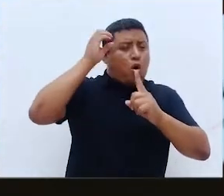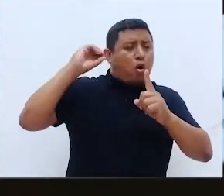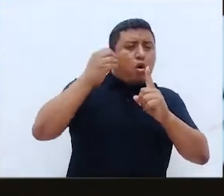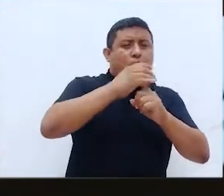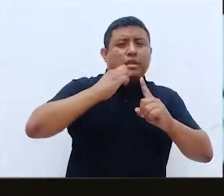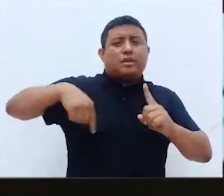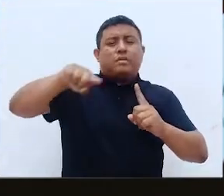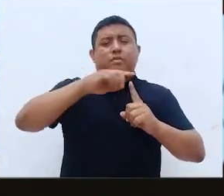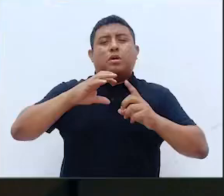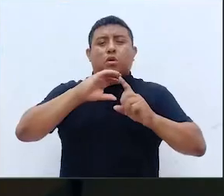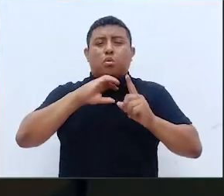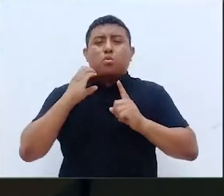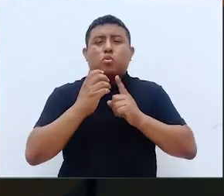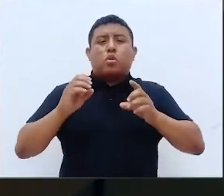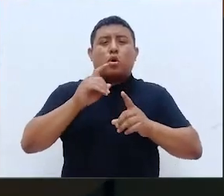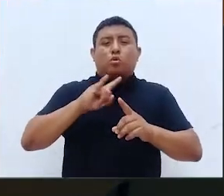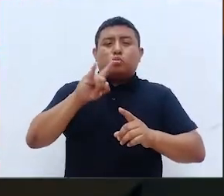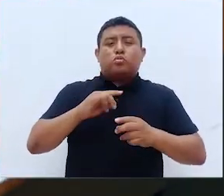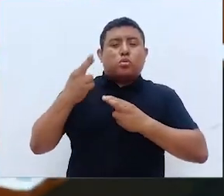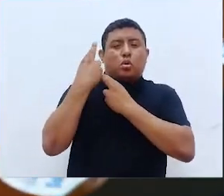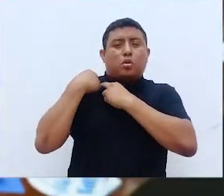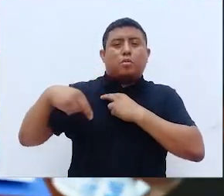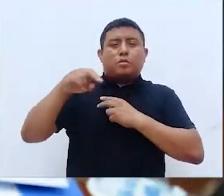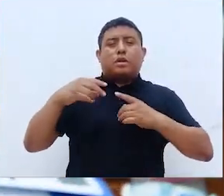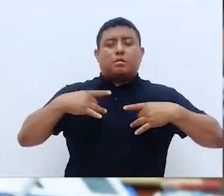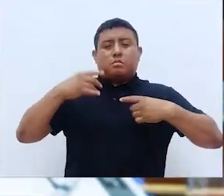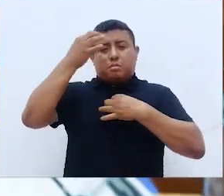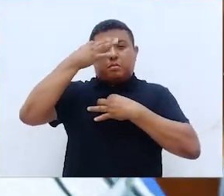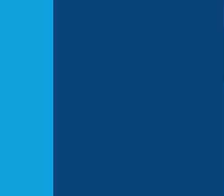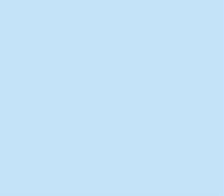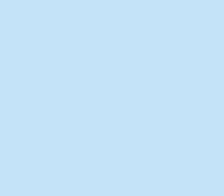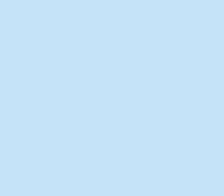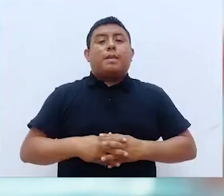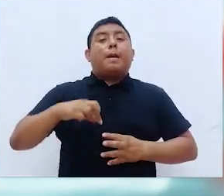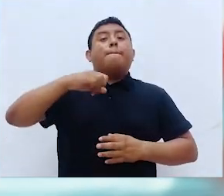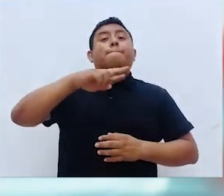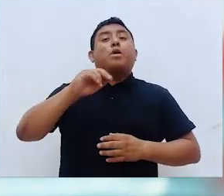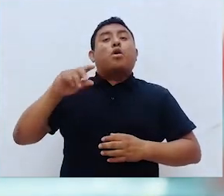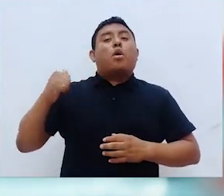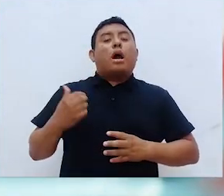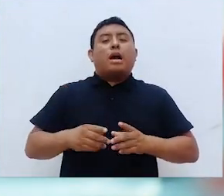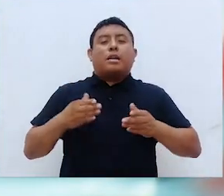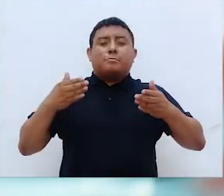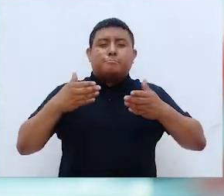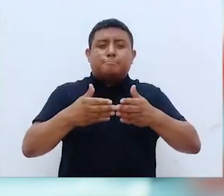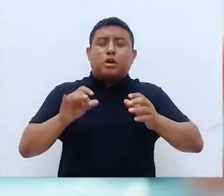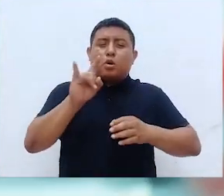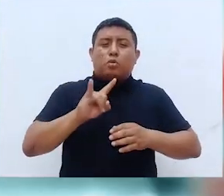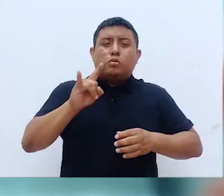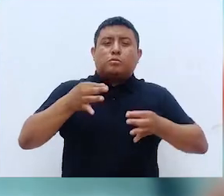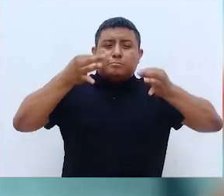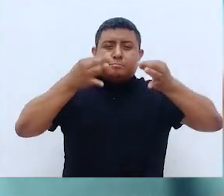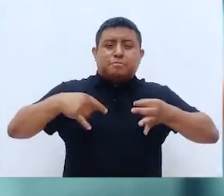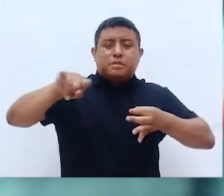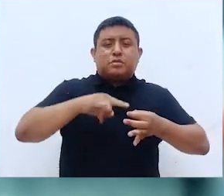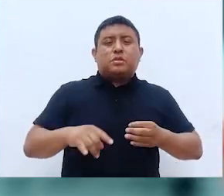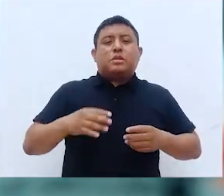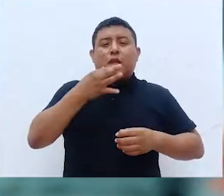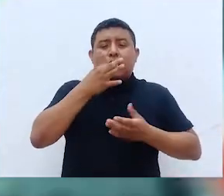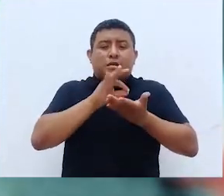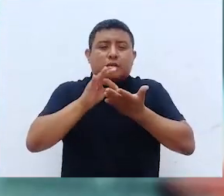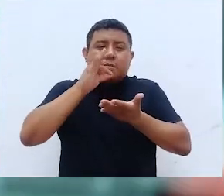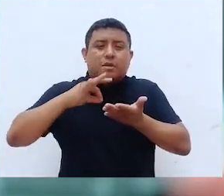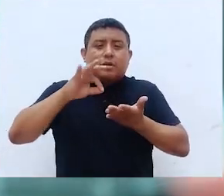objetivo de una cultura de uso responsable de antimicrobianos. Los PROA buscan garantizar el uso adecuado de